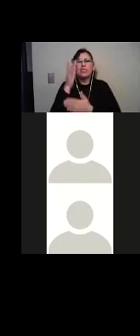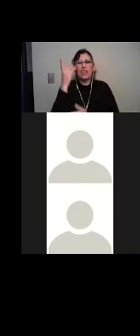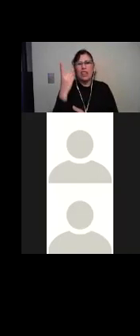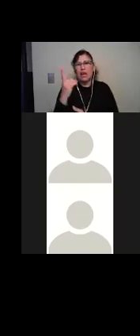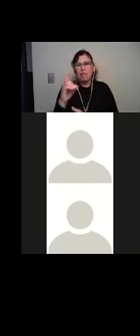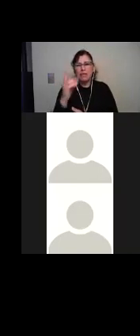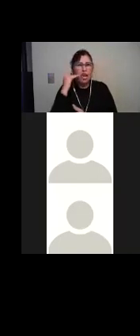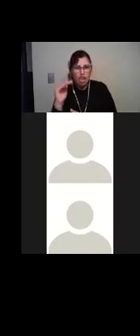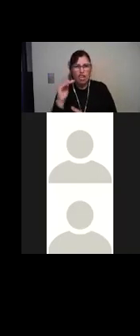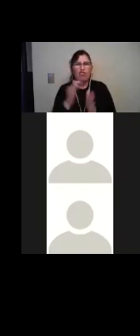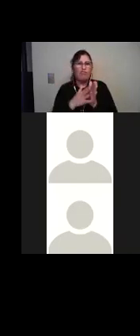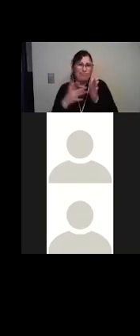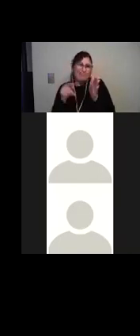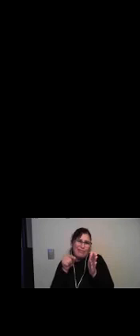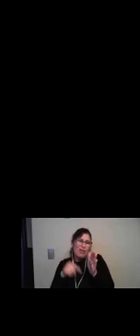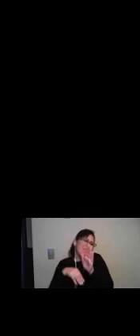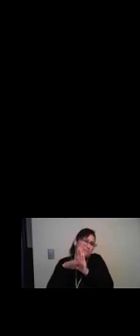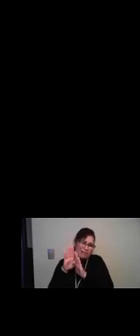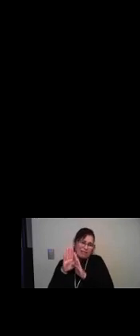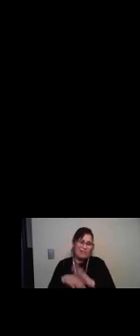niños, ¿ya?